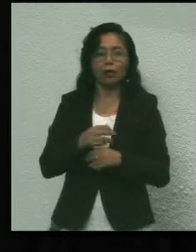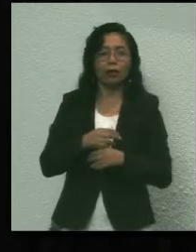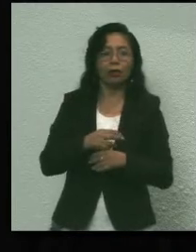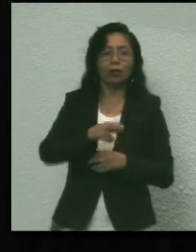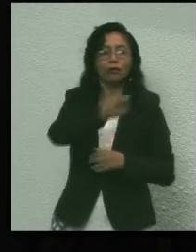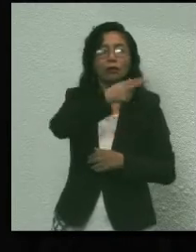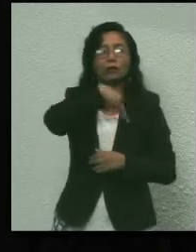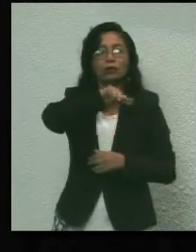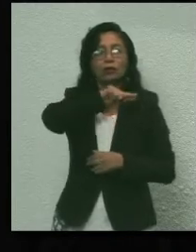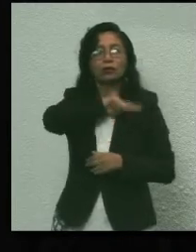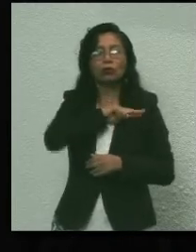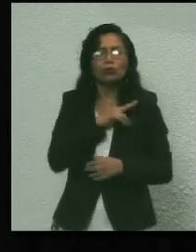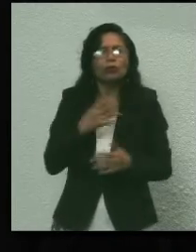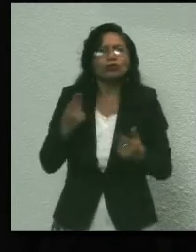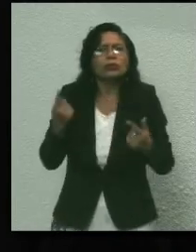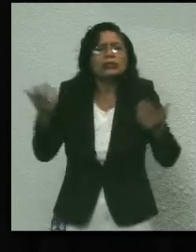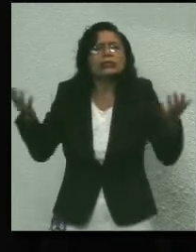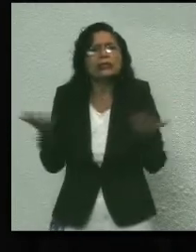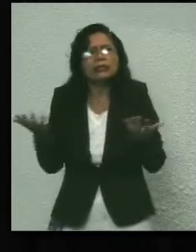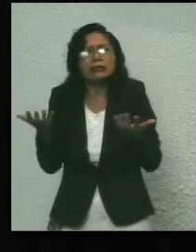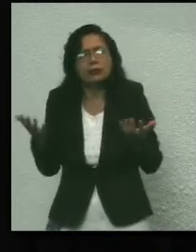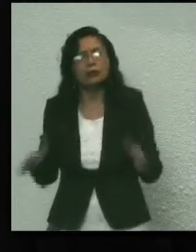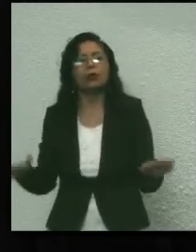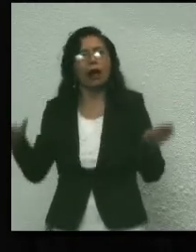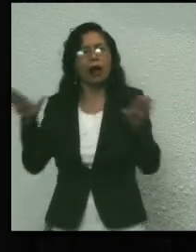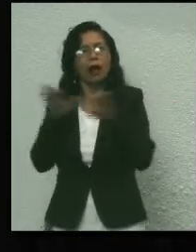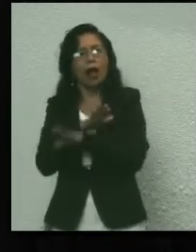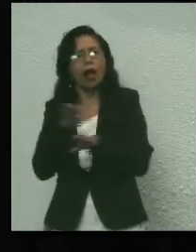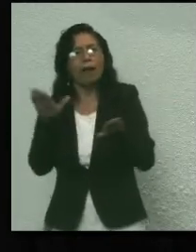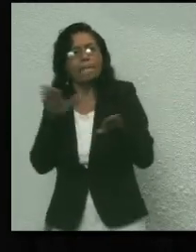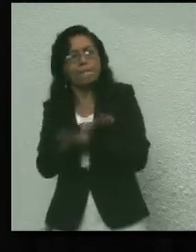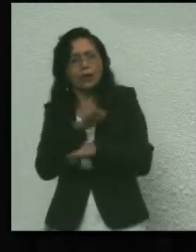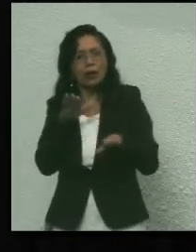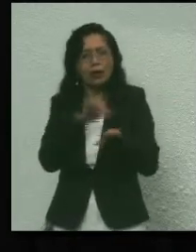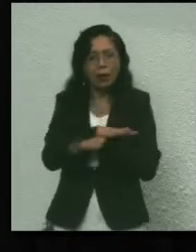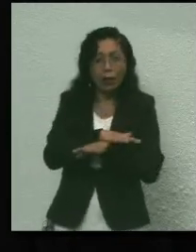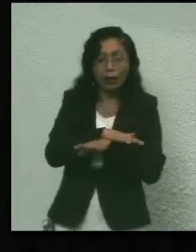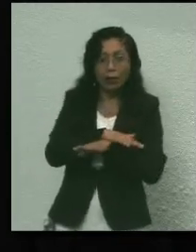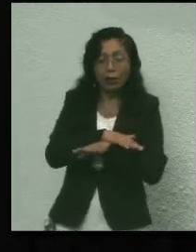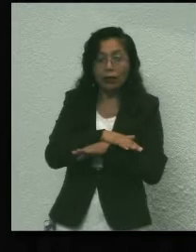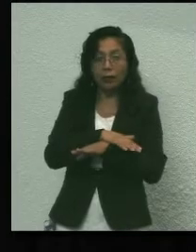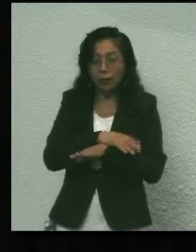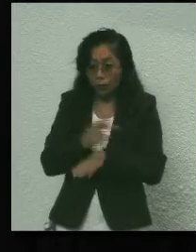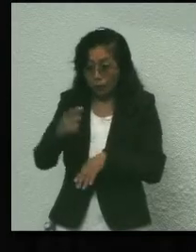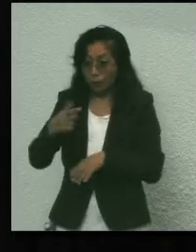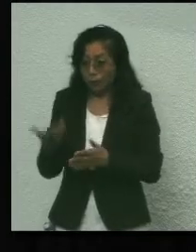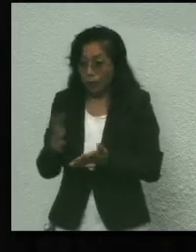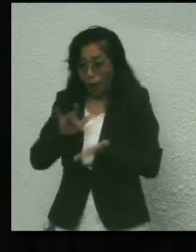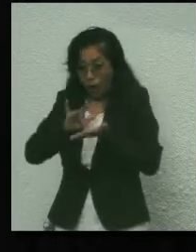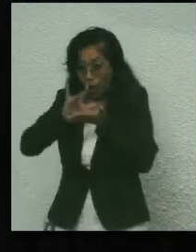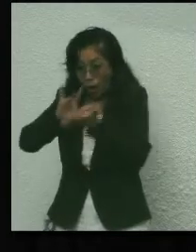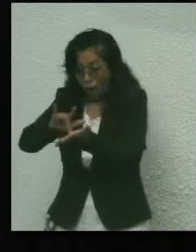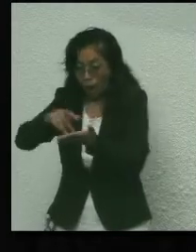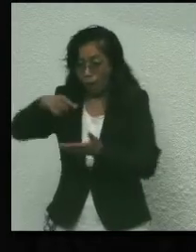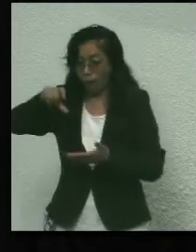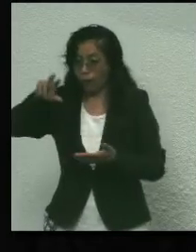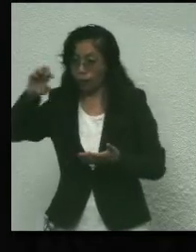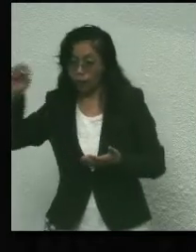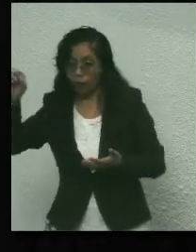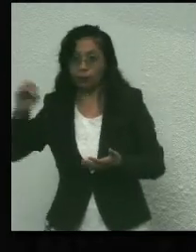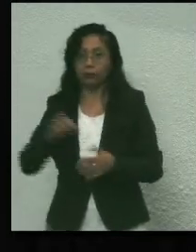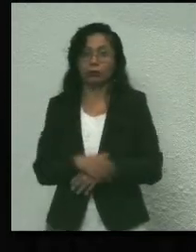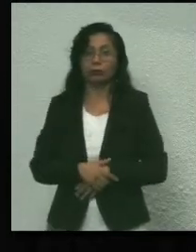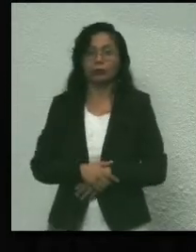nosotros, ¿qué hicimos para cambiar y adaptarnos a las exigencias de los quintanarroenses? Hoy